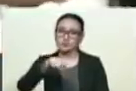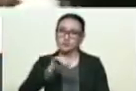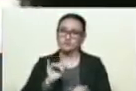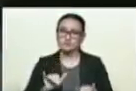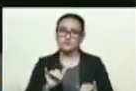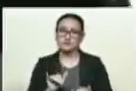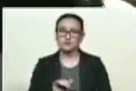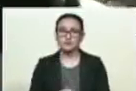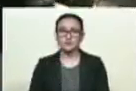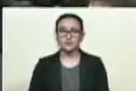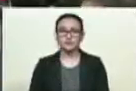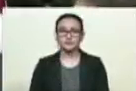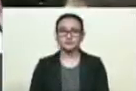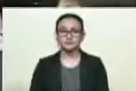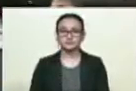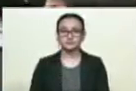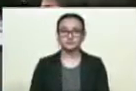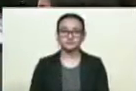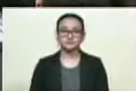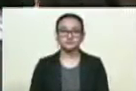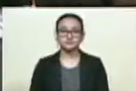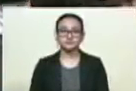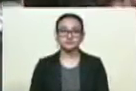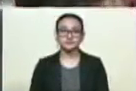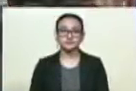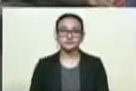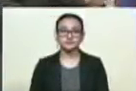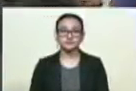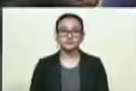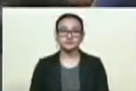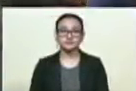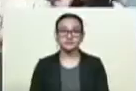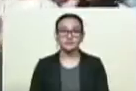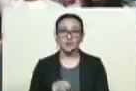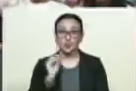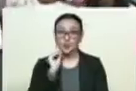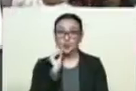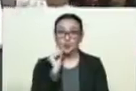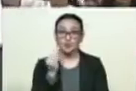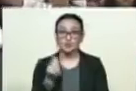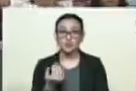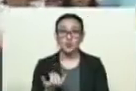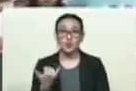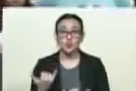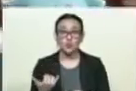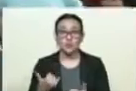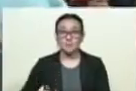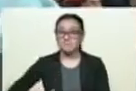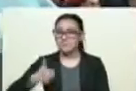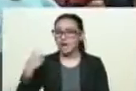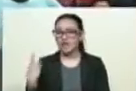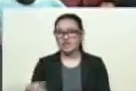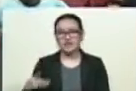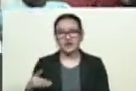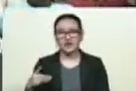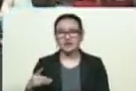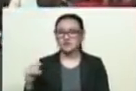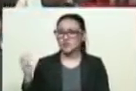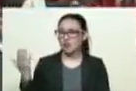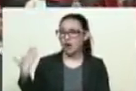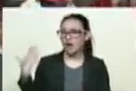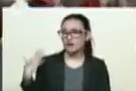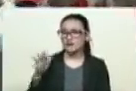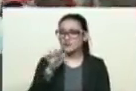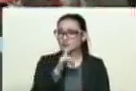Y la juventud hoy tiene más derechos que nunca antes ninguna generación